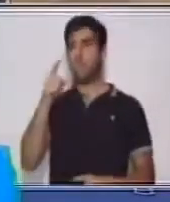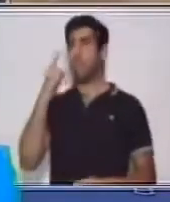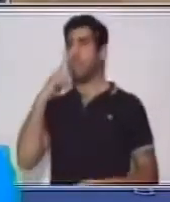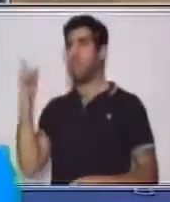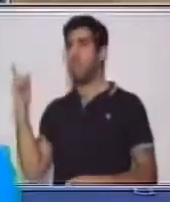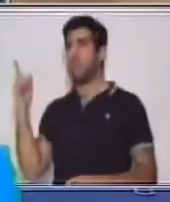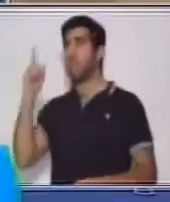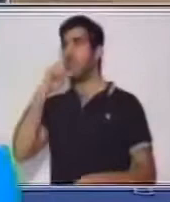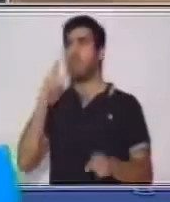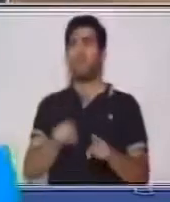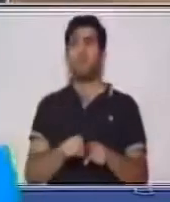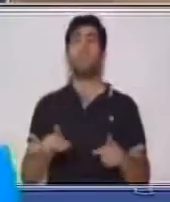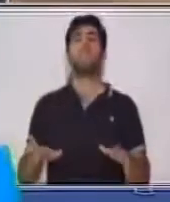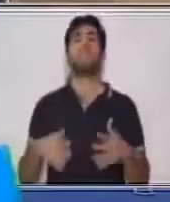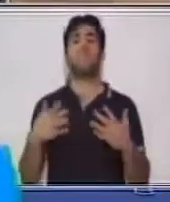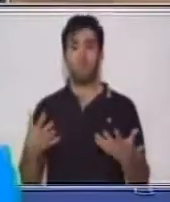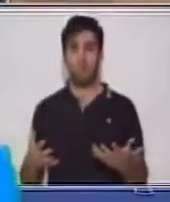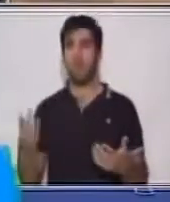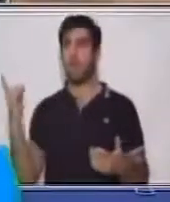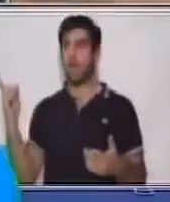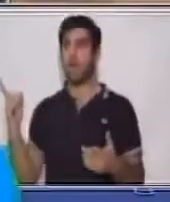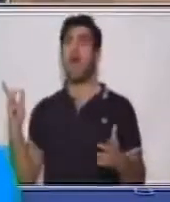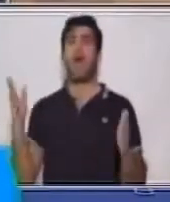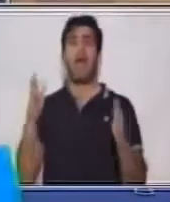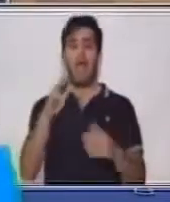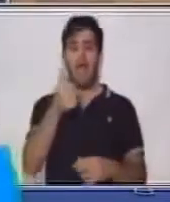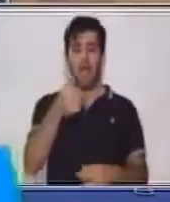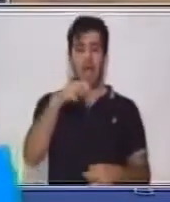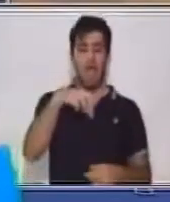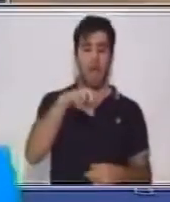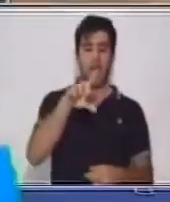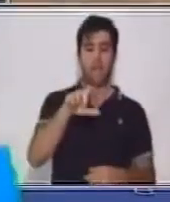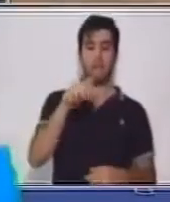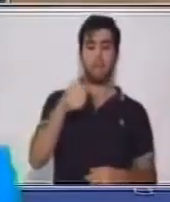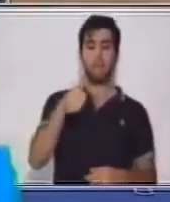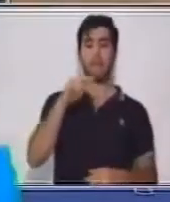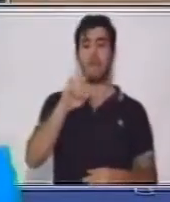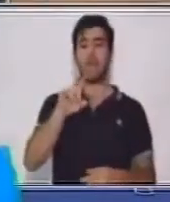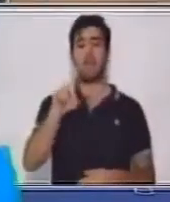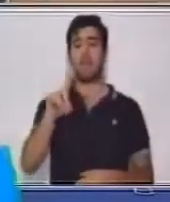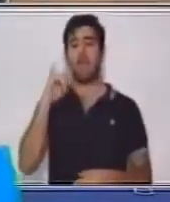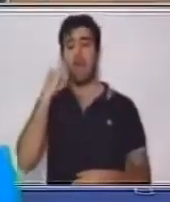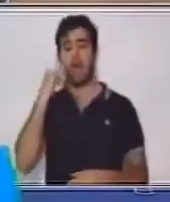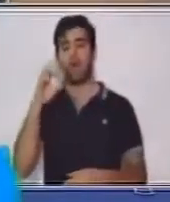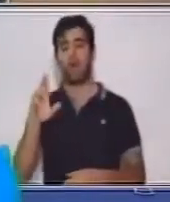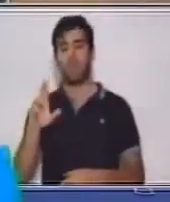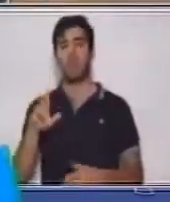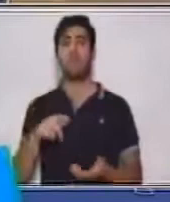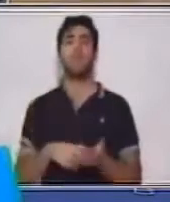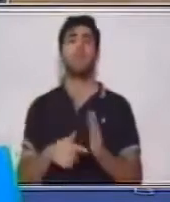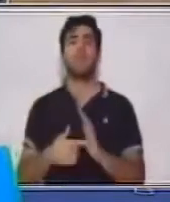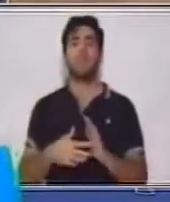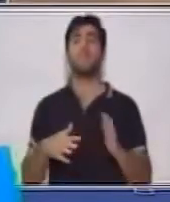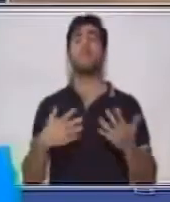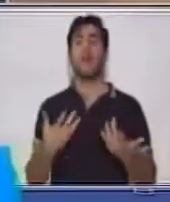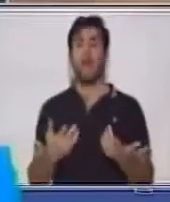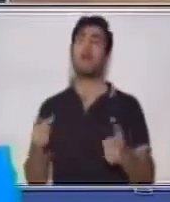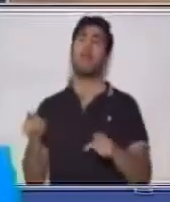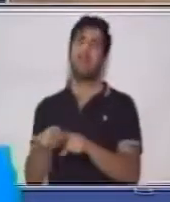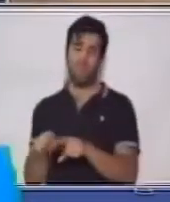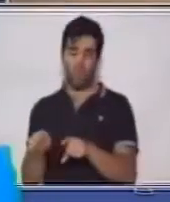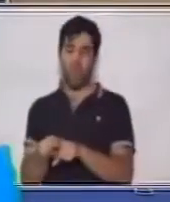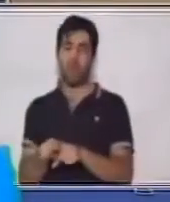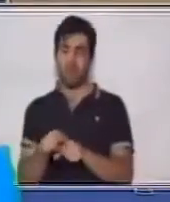También, aplaudir es igual que Aplaudir es igual que, muy bien, hacer